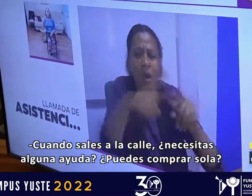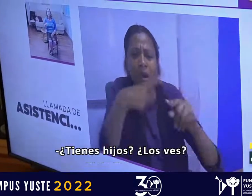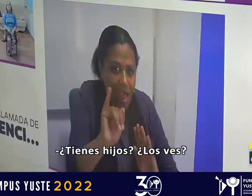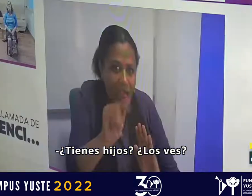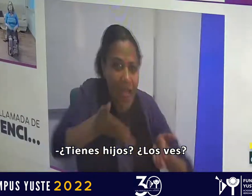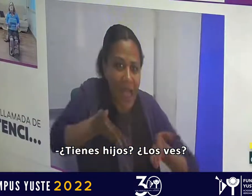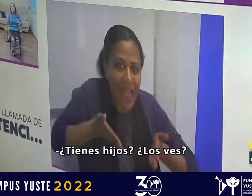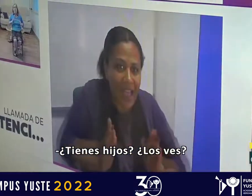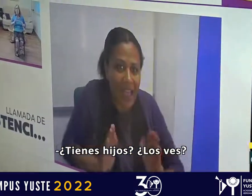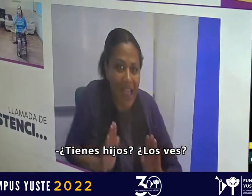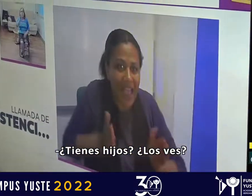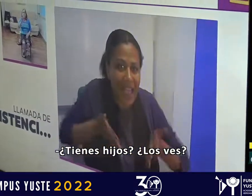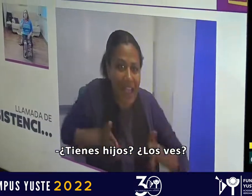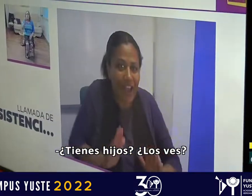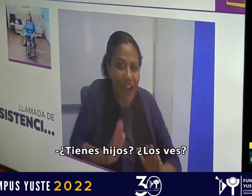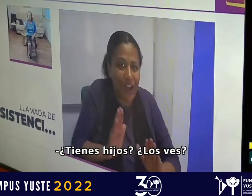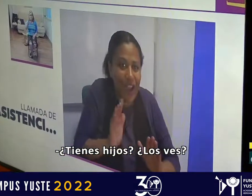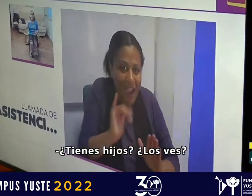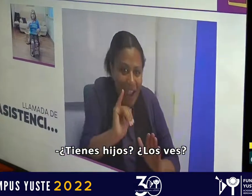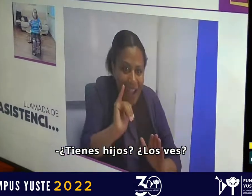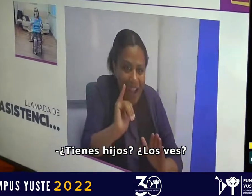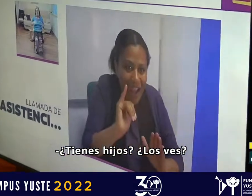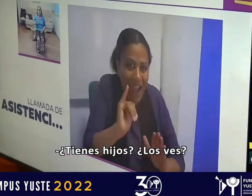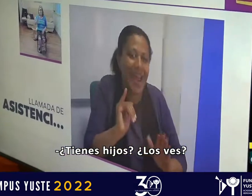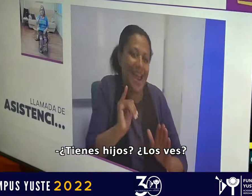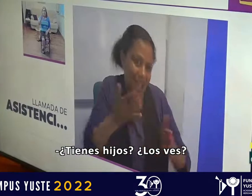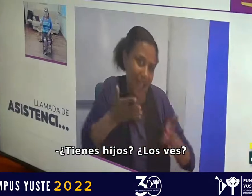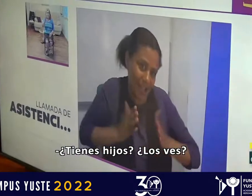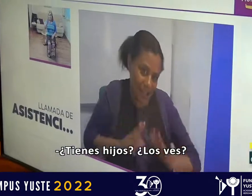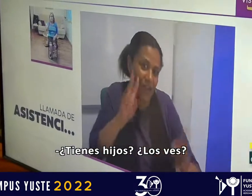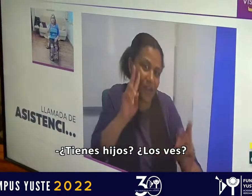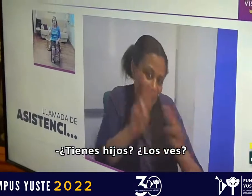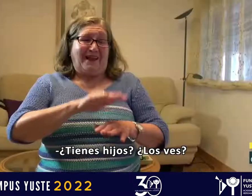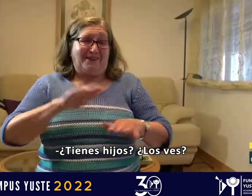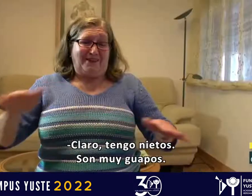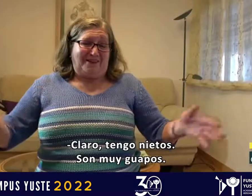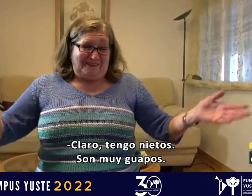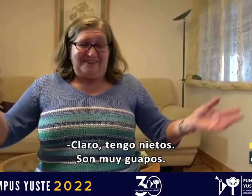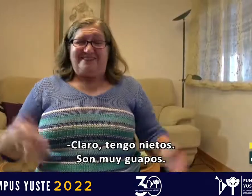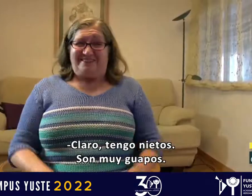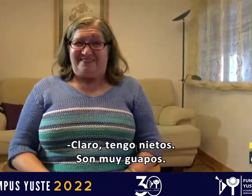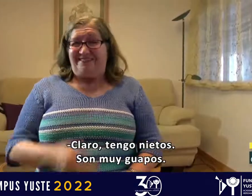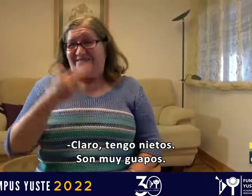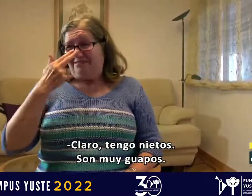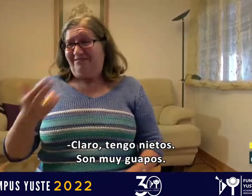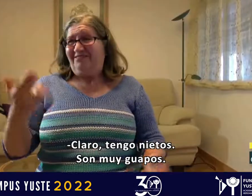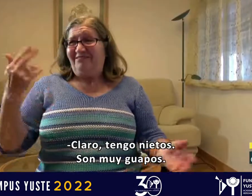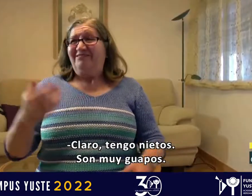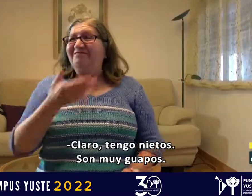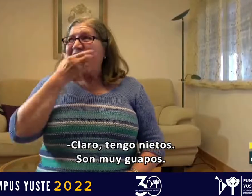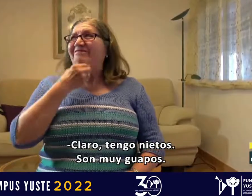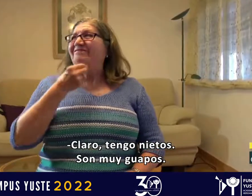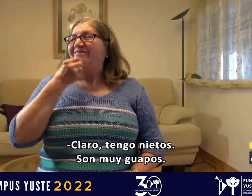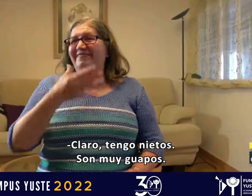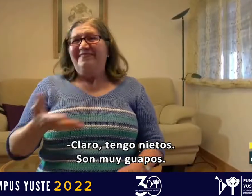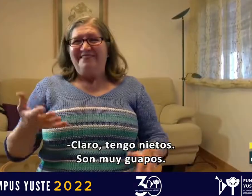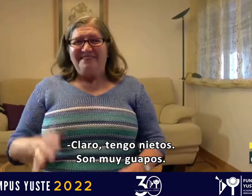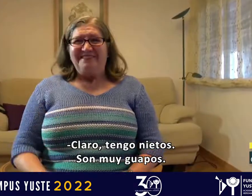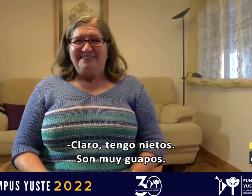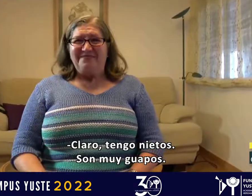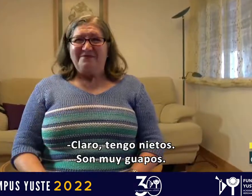comprar sola tienes hijos los ves Claro tengo nietos son muy